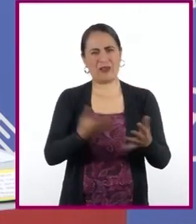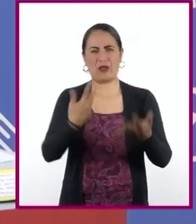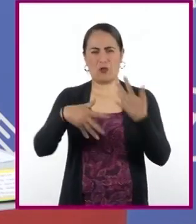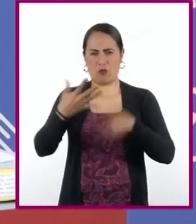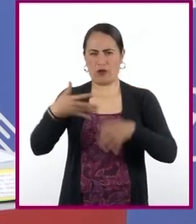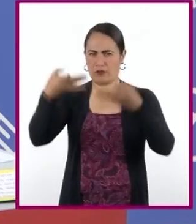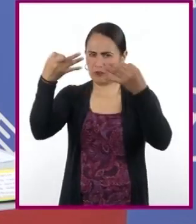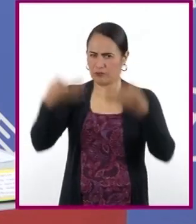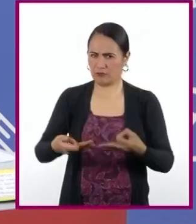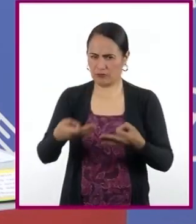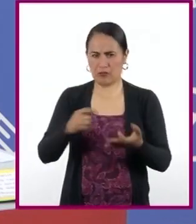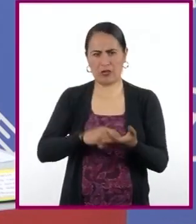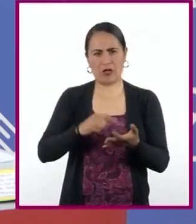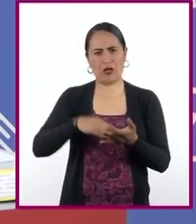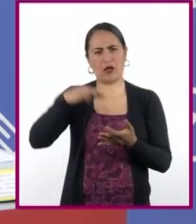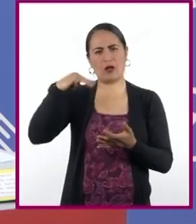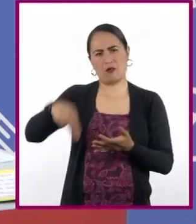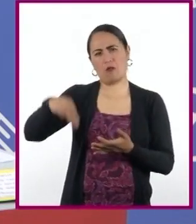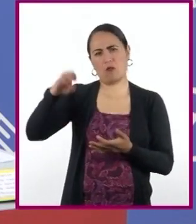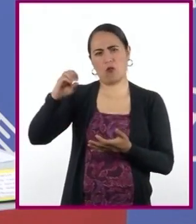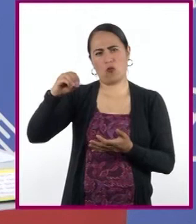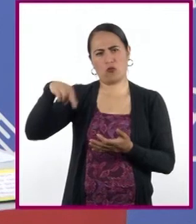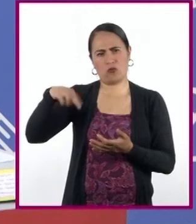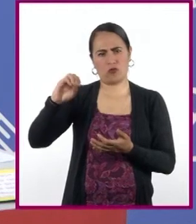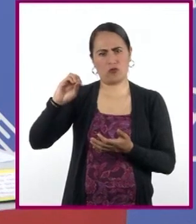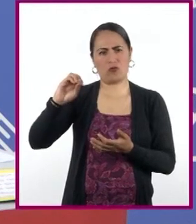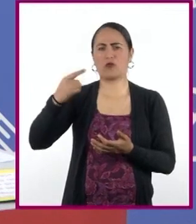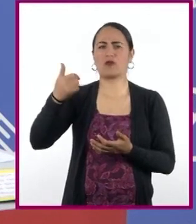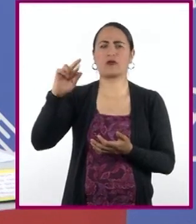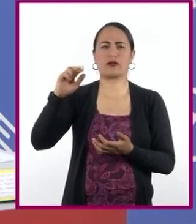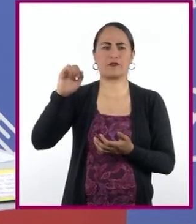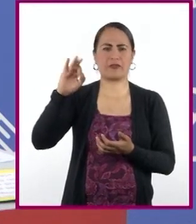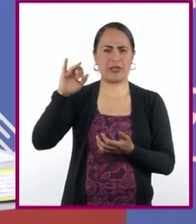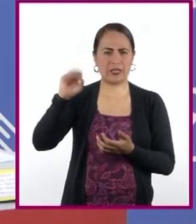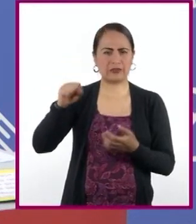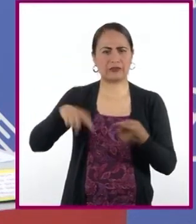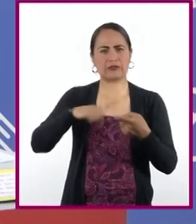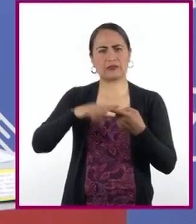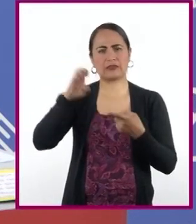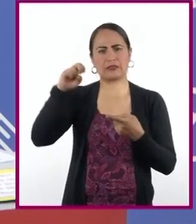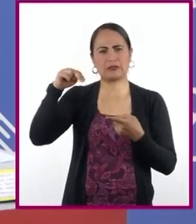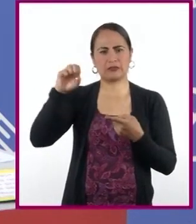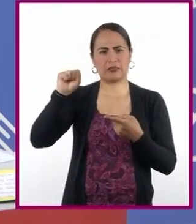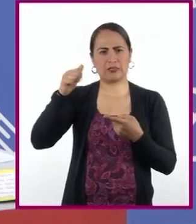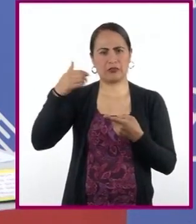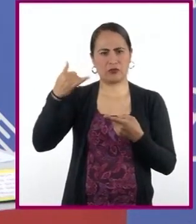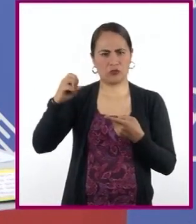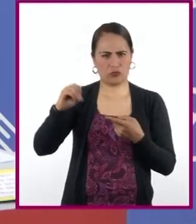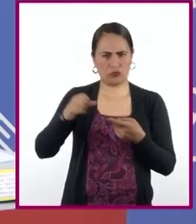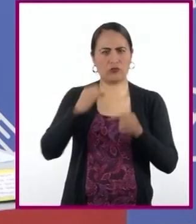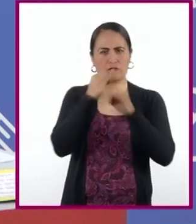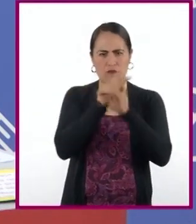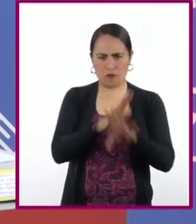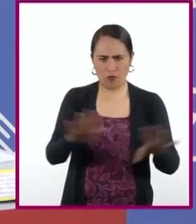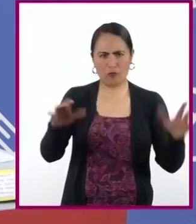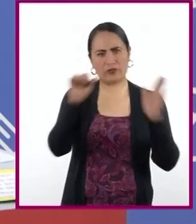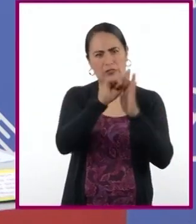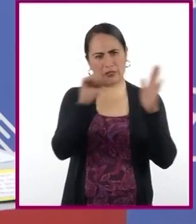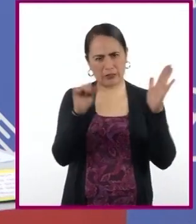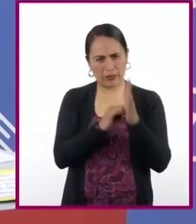formal: monografías, ensayos, informes, artículos, reportajes,